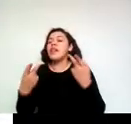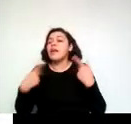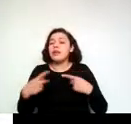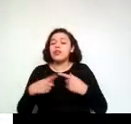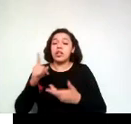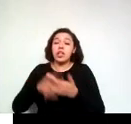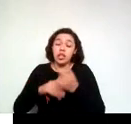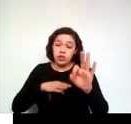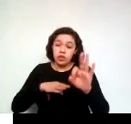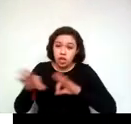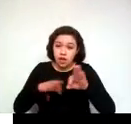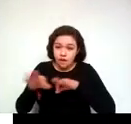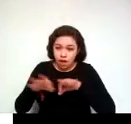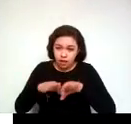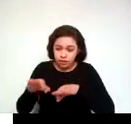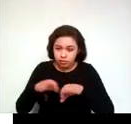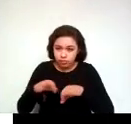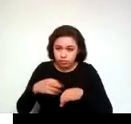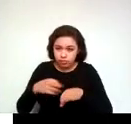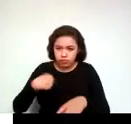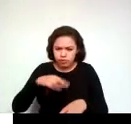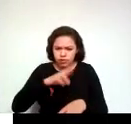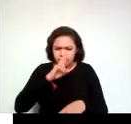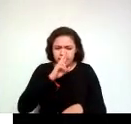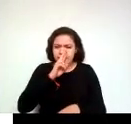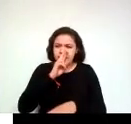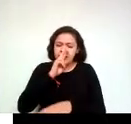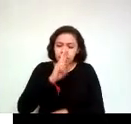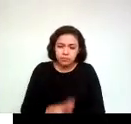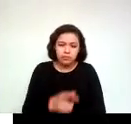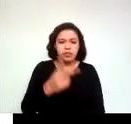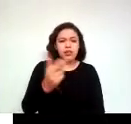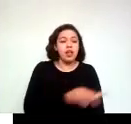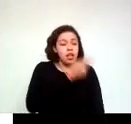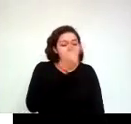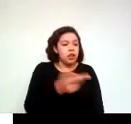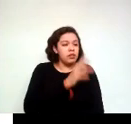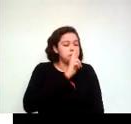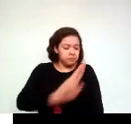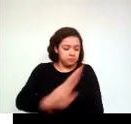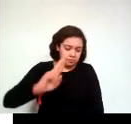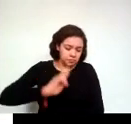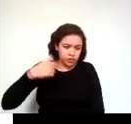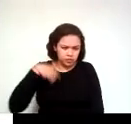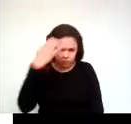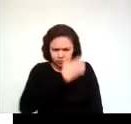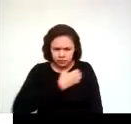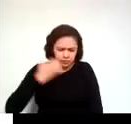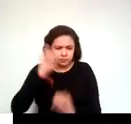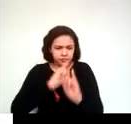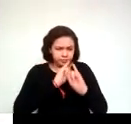cuando tomo los resultados del cuestionario del colaborador y hago su evaluación en lo individual,